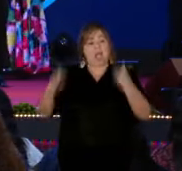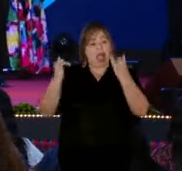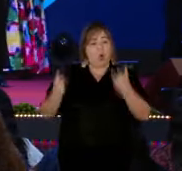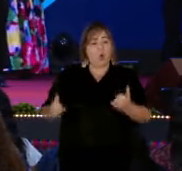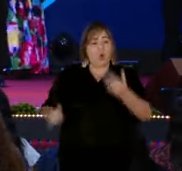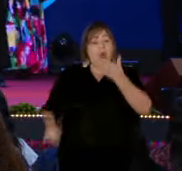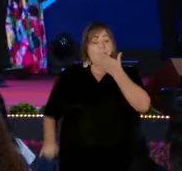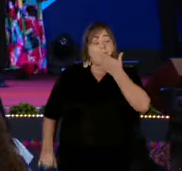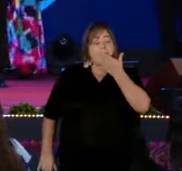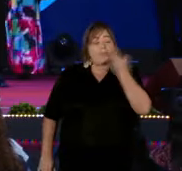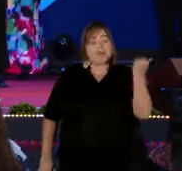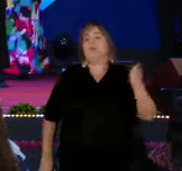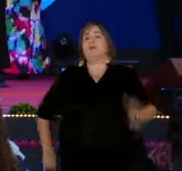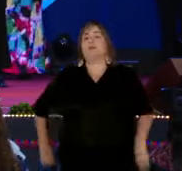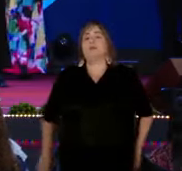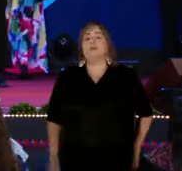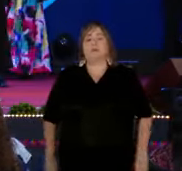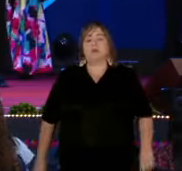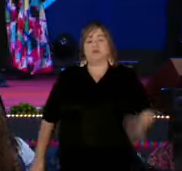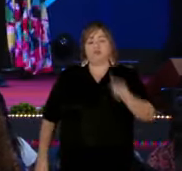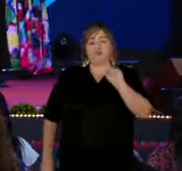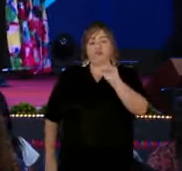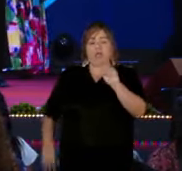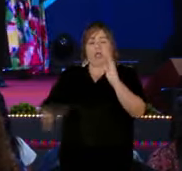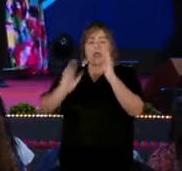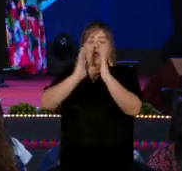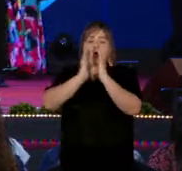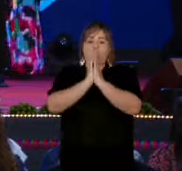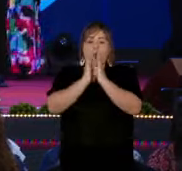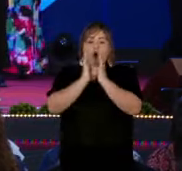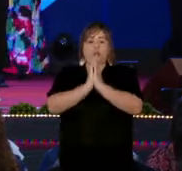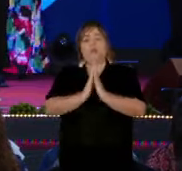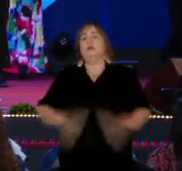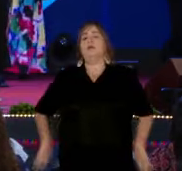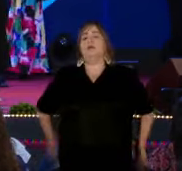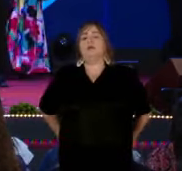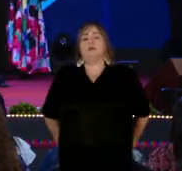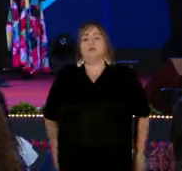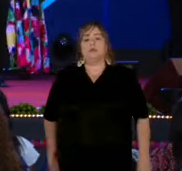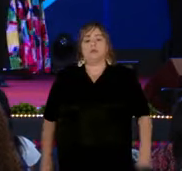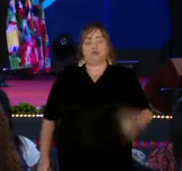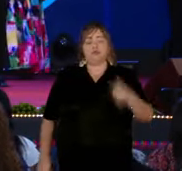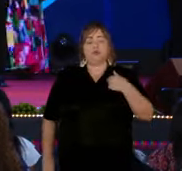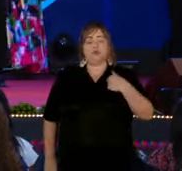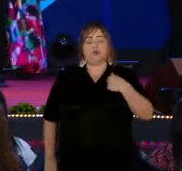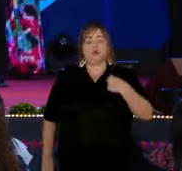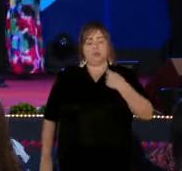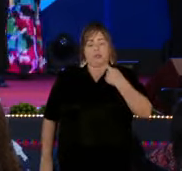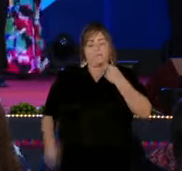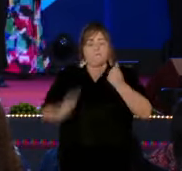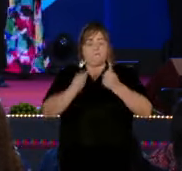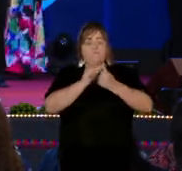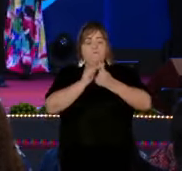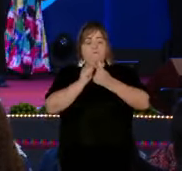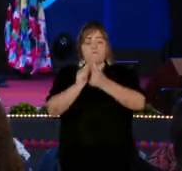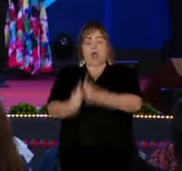mejor. Cierre sus ojitos. Vamos. Yo le voy a dirigir en una